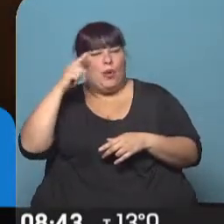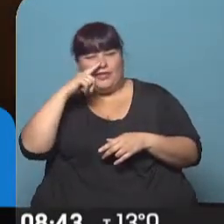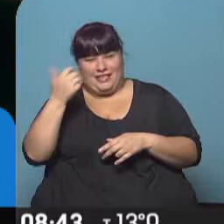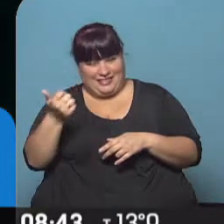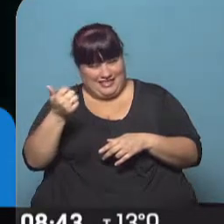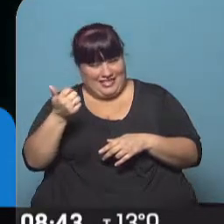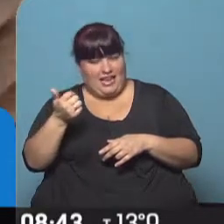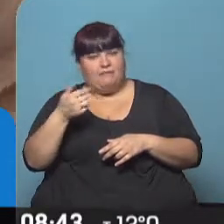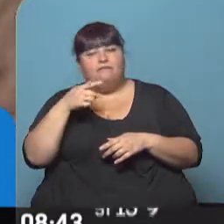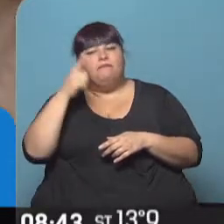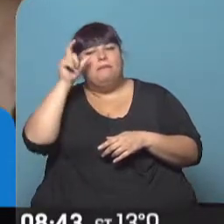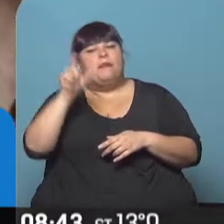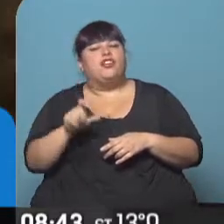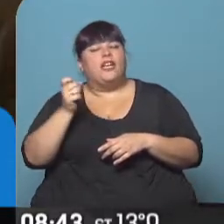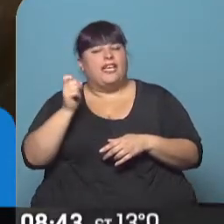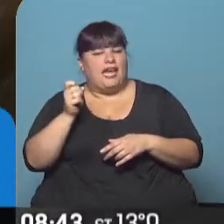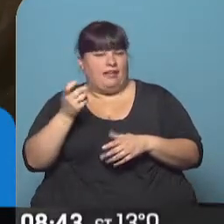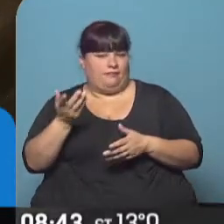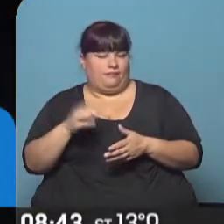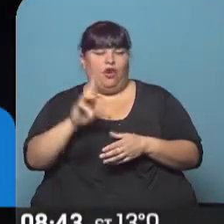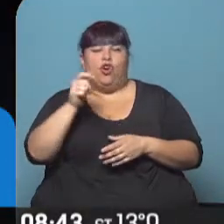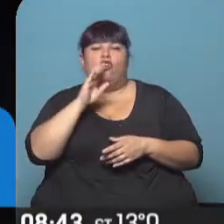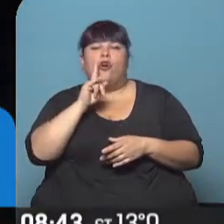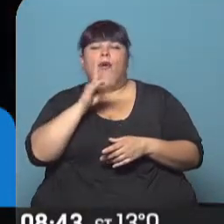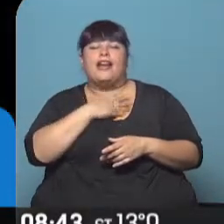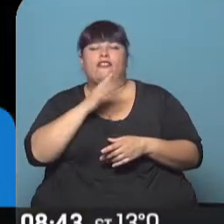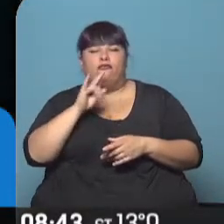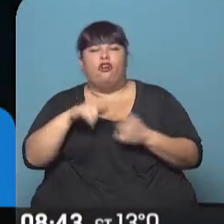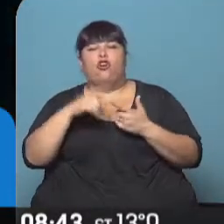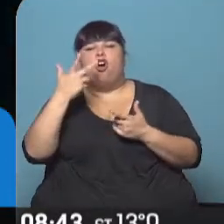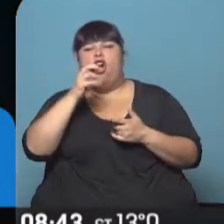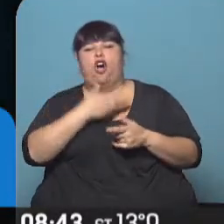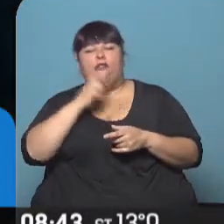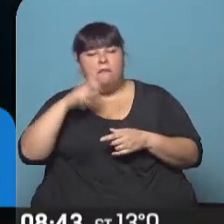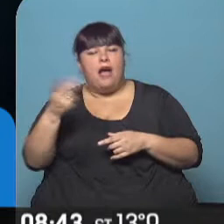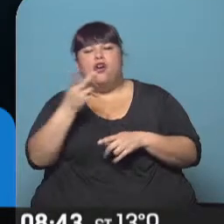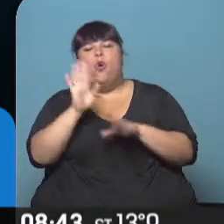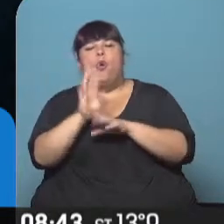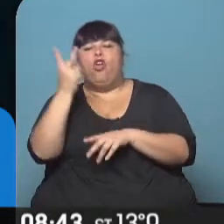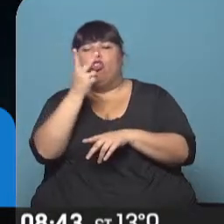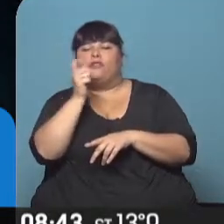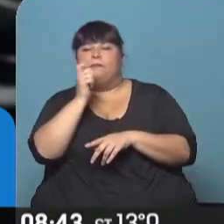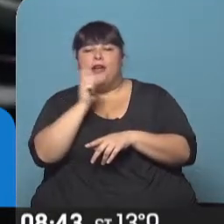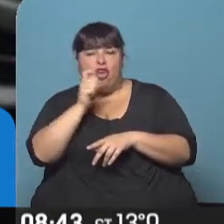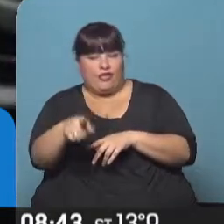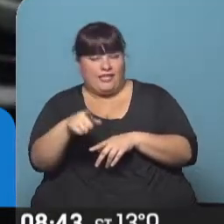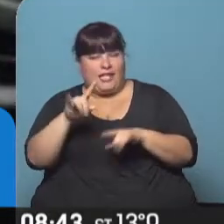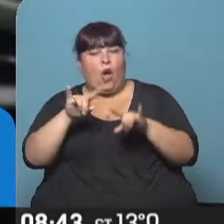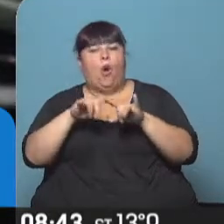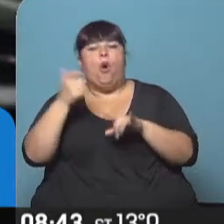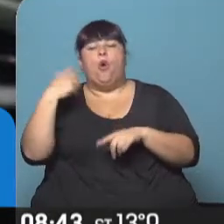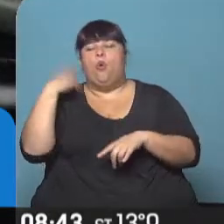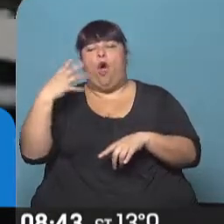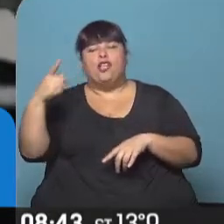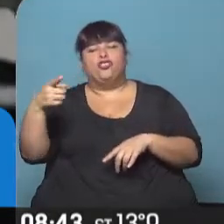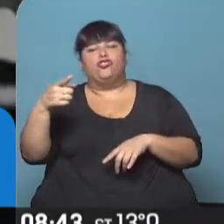1976, que tenía como protagonistas ni más ni menos que a Robert Redford y a Dustin Hoffman en el papel de los dos periodistas del Washington Post